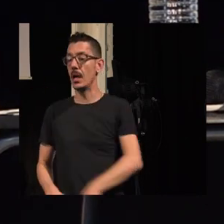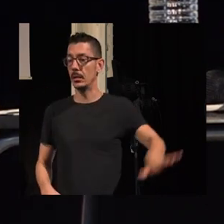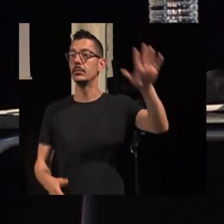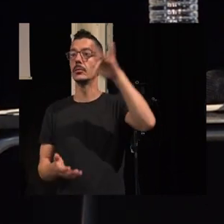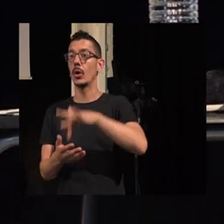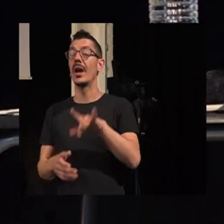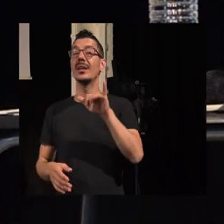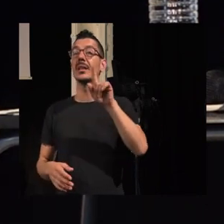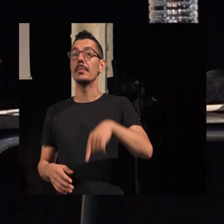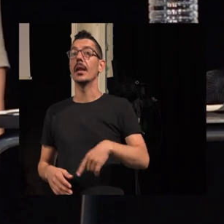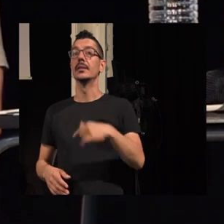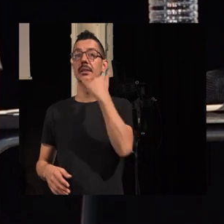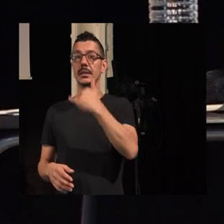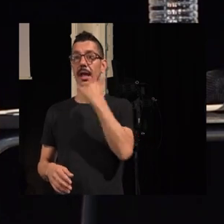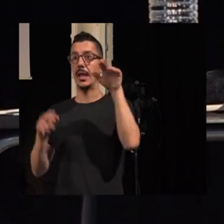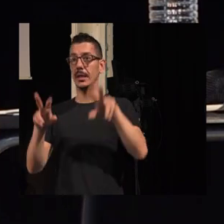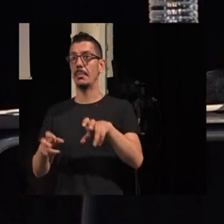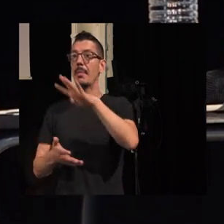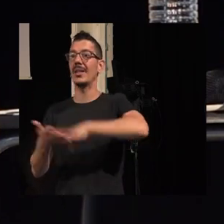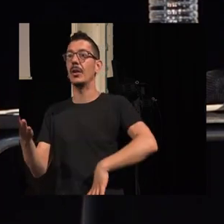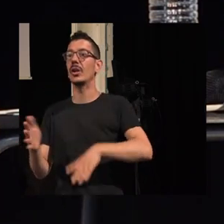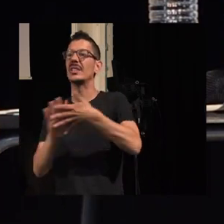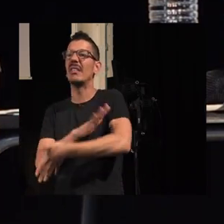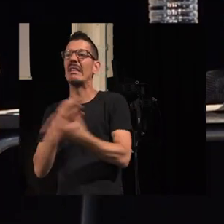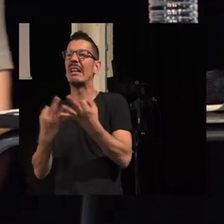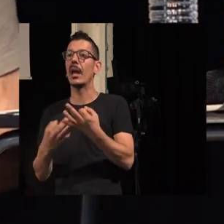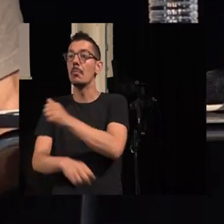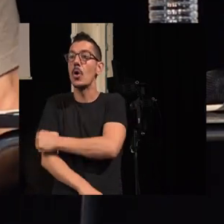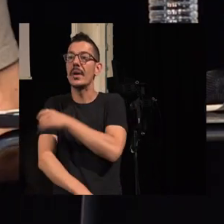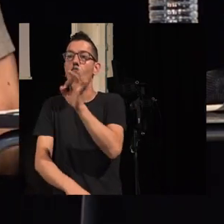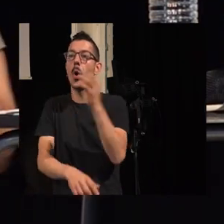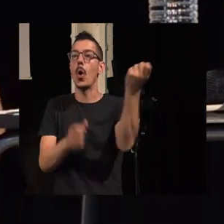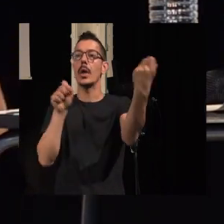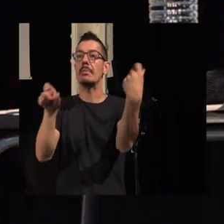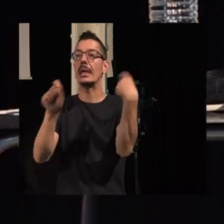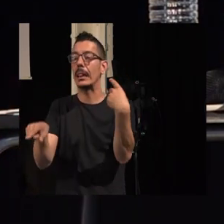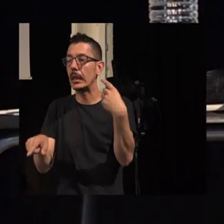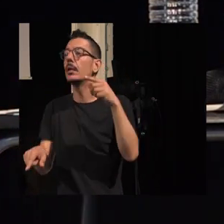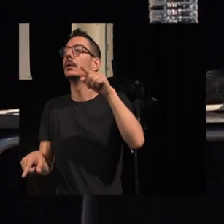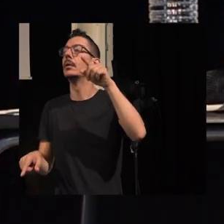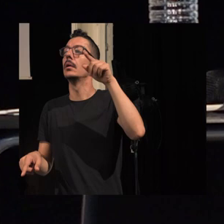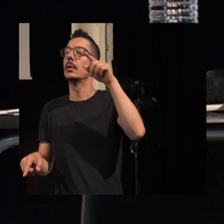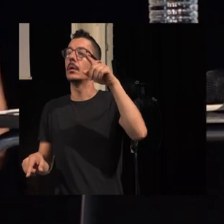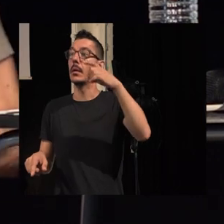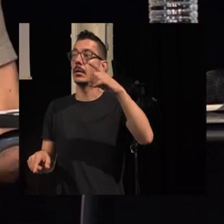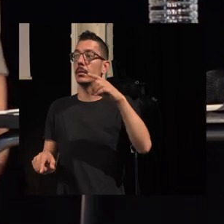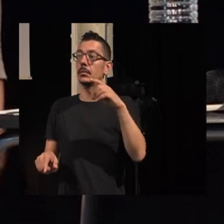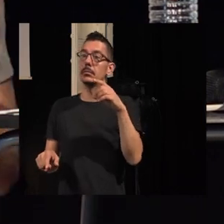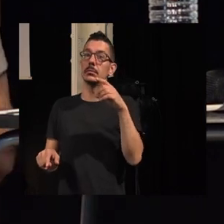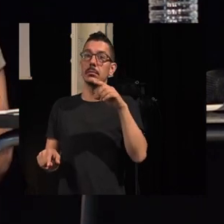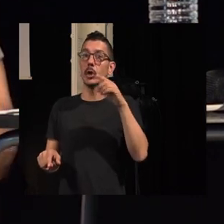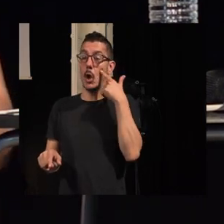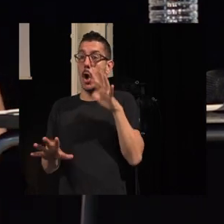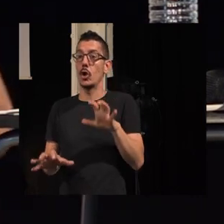ser pobre en Barcelona, inmigrante, aunque europeo percepcionado como blanco, migrante y pobre. Conocí